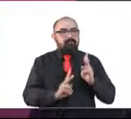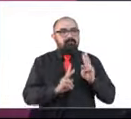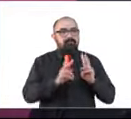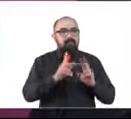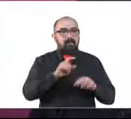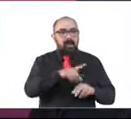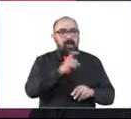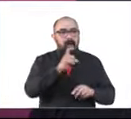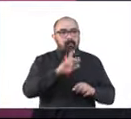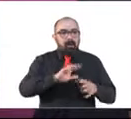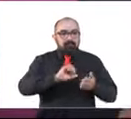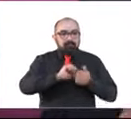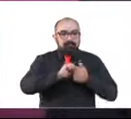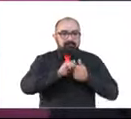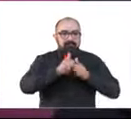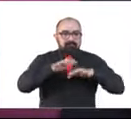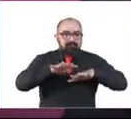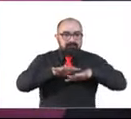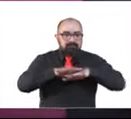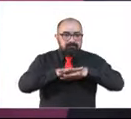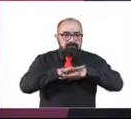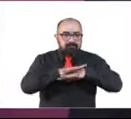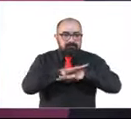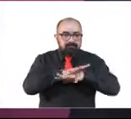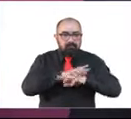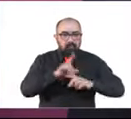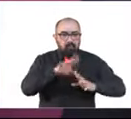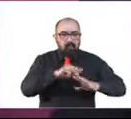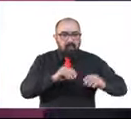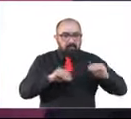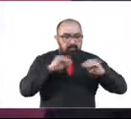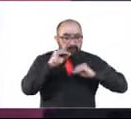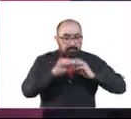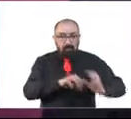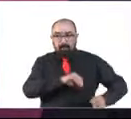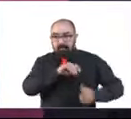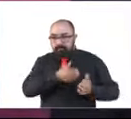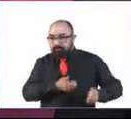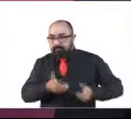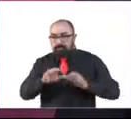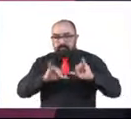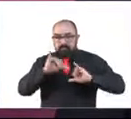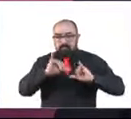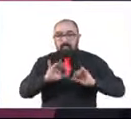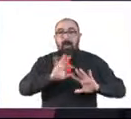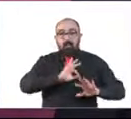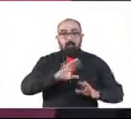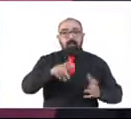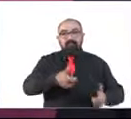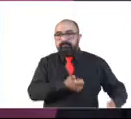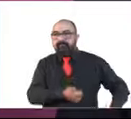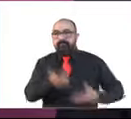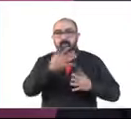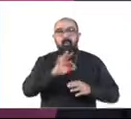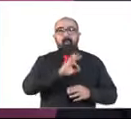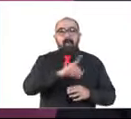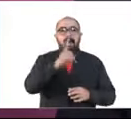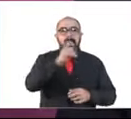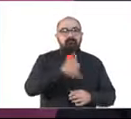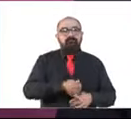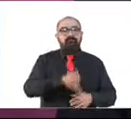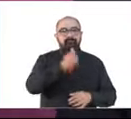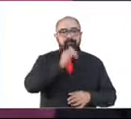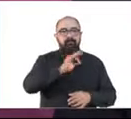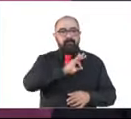agua, después se entra un sistema de purificación y de ahí se puede utilizar como agua potable. Son algunas de las acciones.